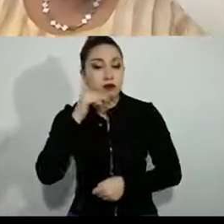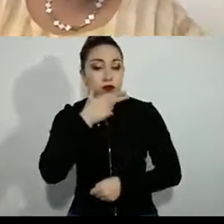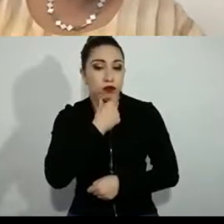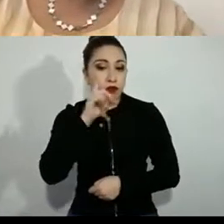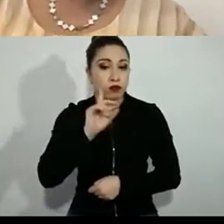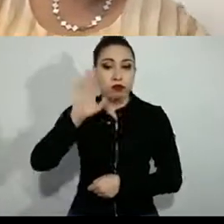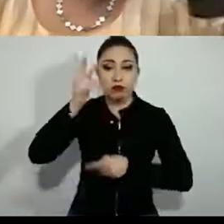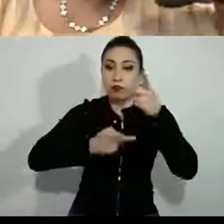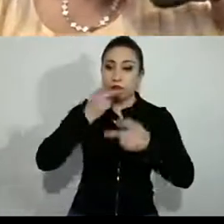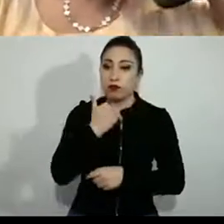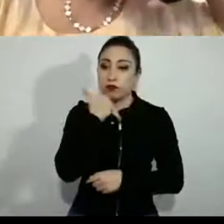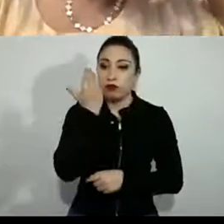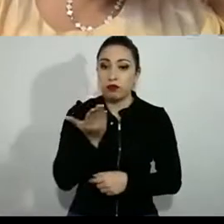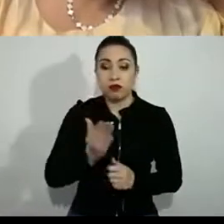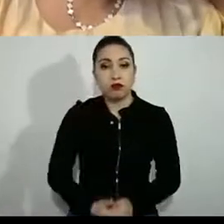palabra